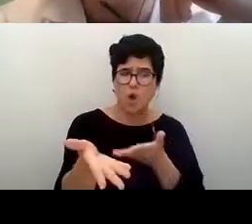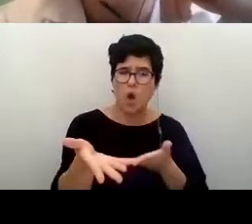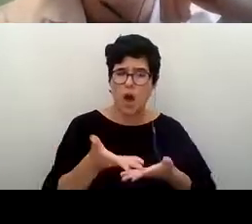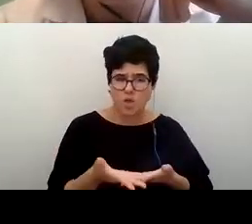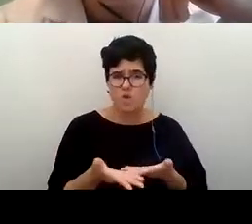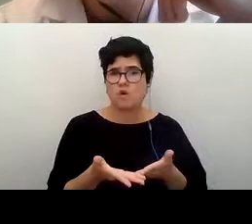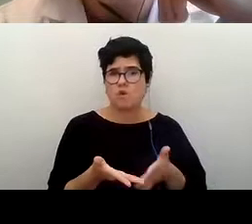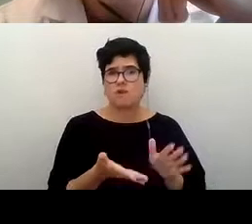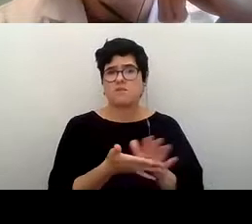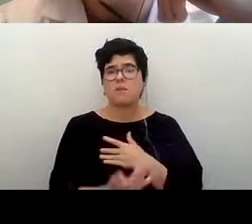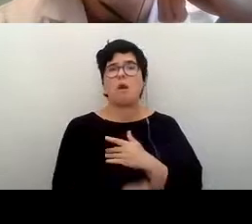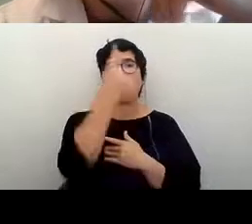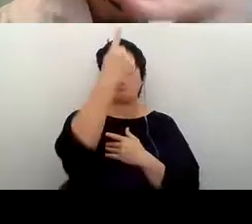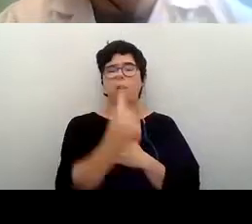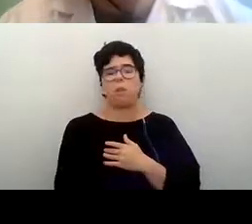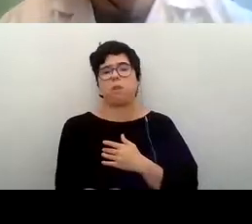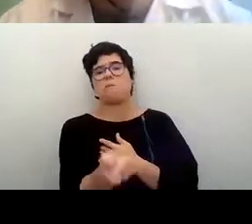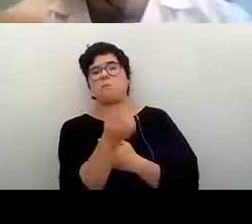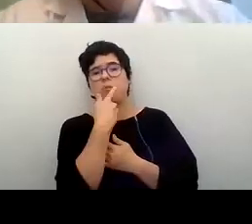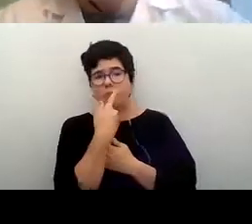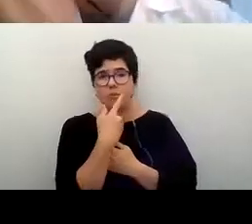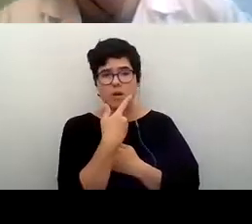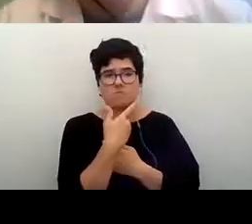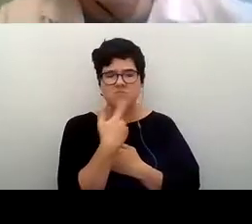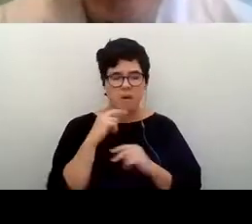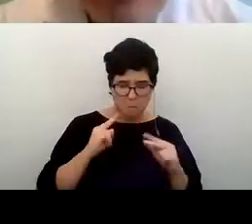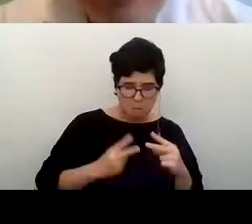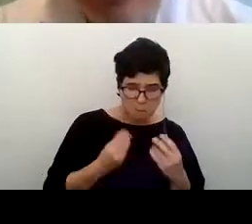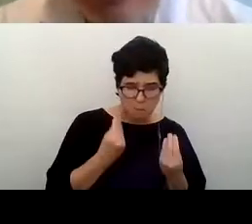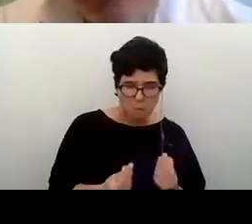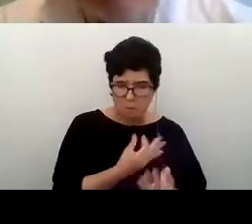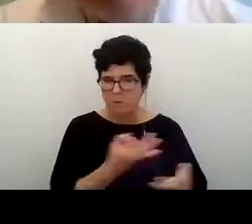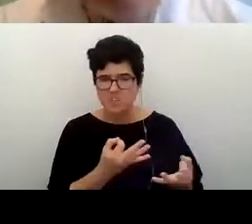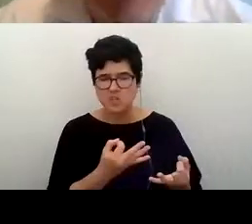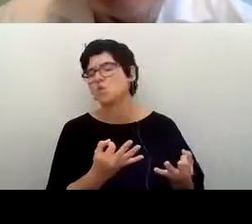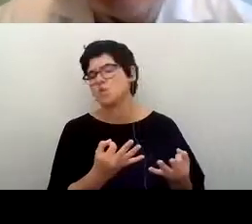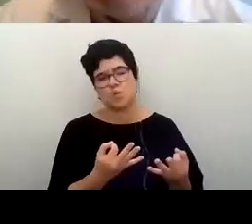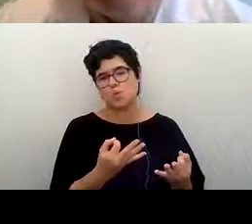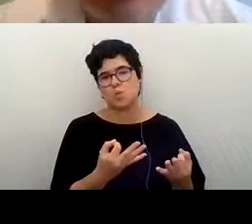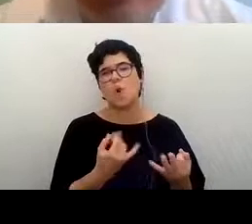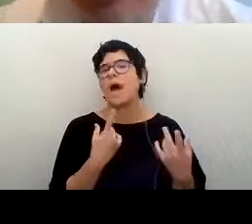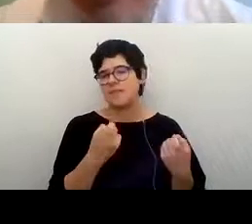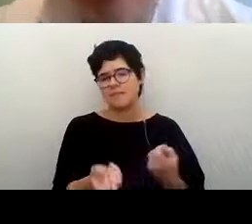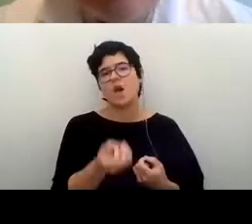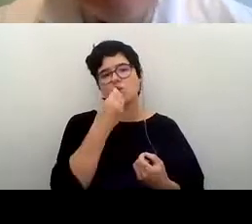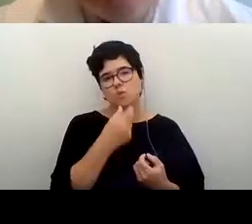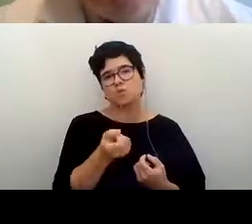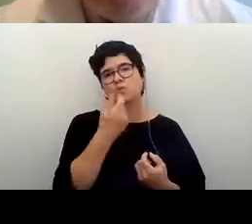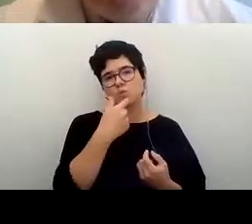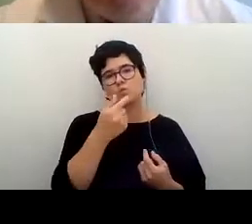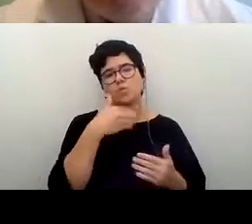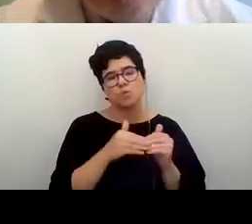solo no de manera puntual, sino por un consumo más seguido en el